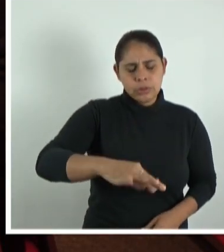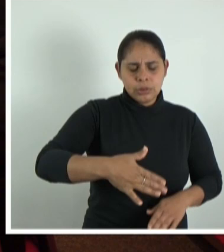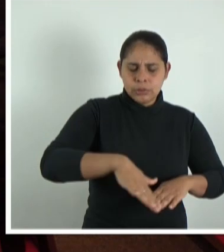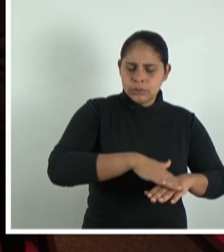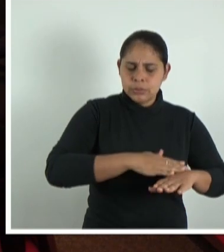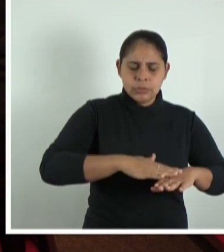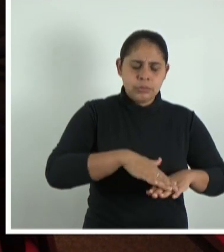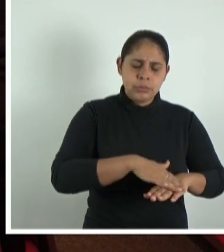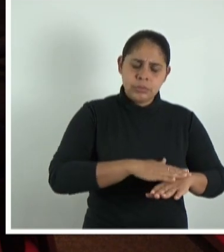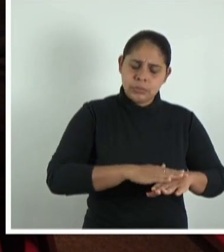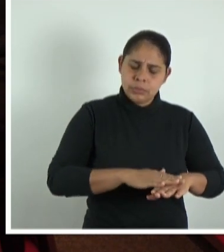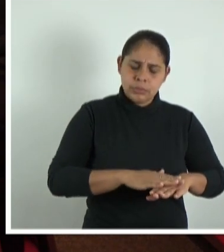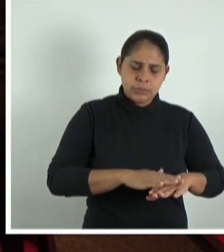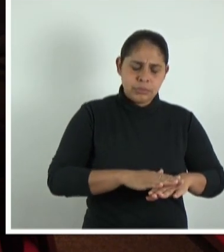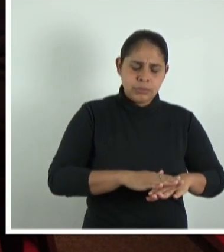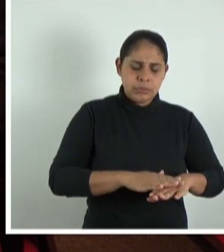perdonar,